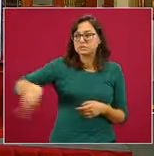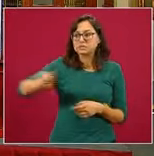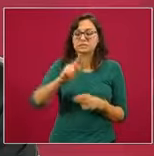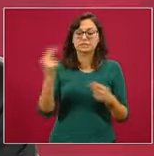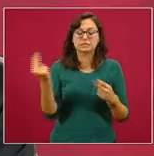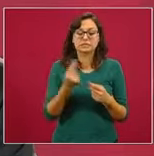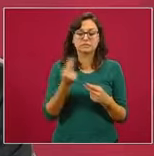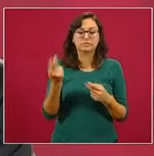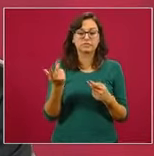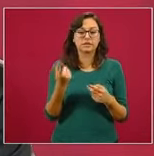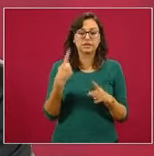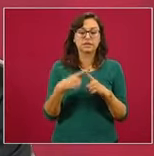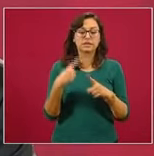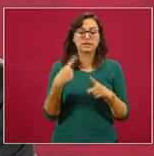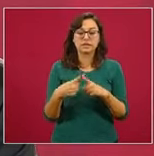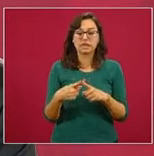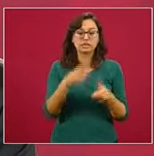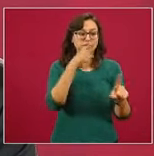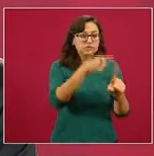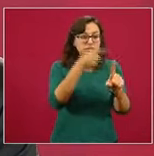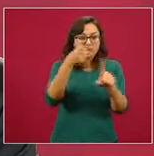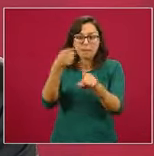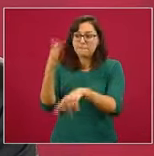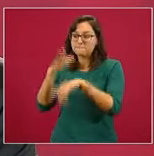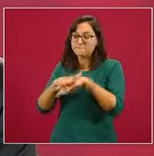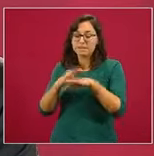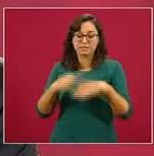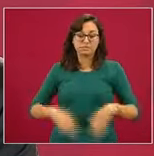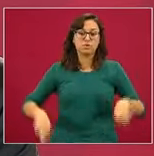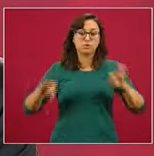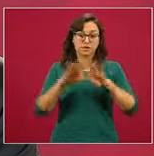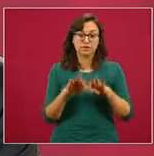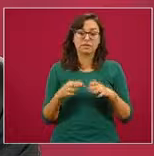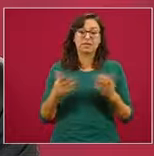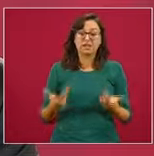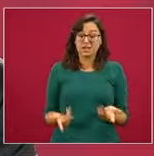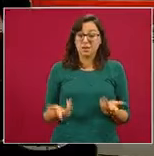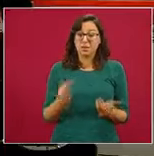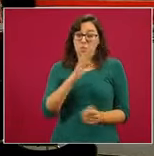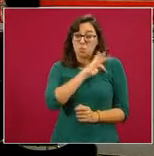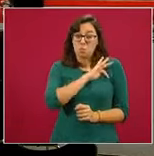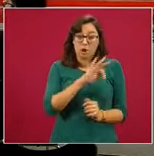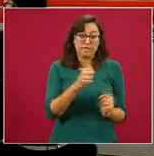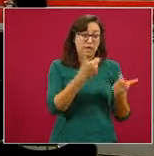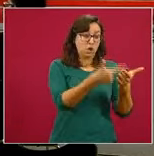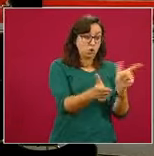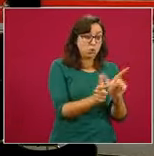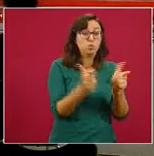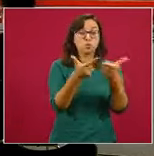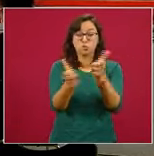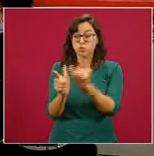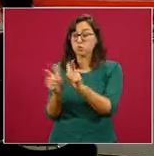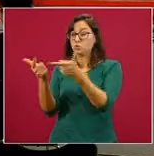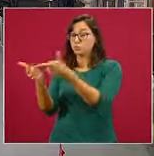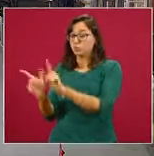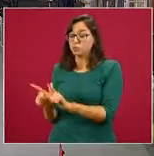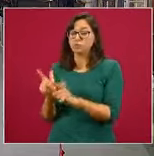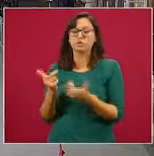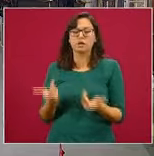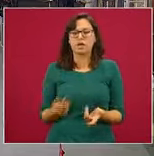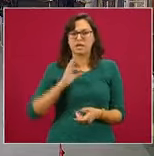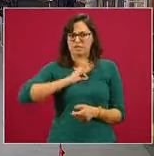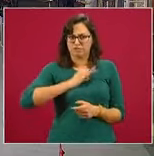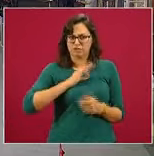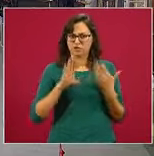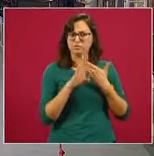necesidades, los blancos de prevención. Habíamos comentado también que puede haber múltiples blancos de prevención: evitar la infección, evitar la